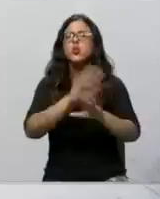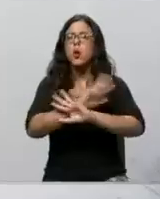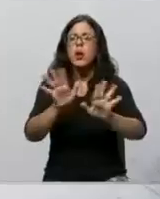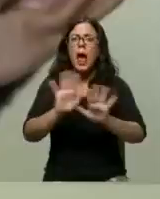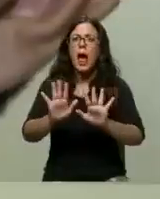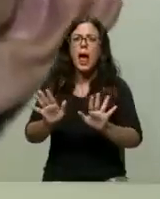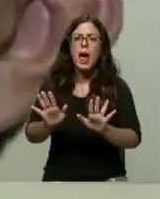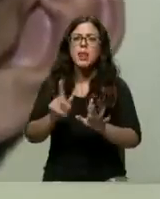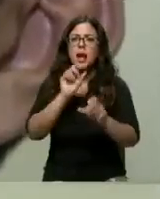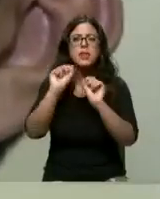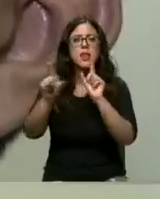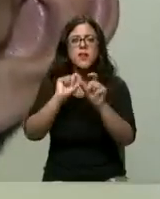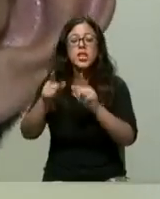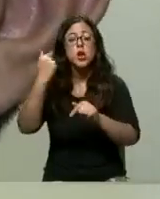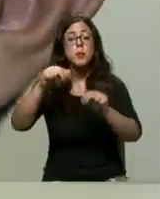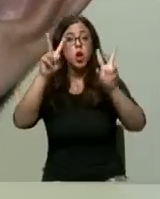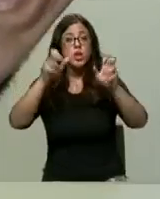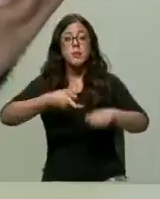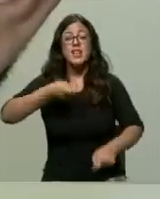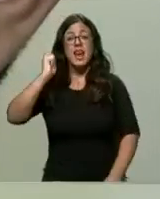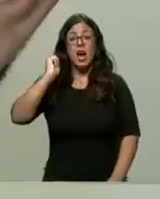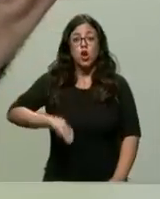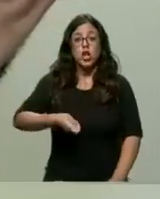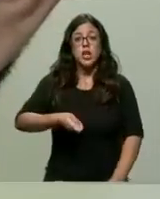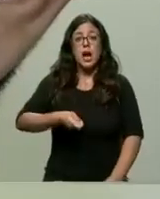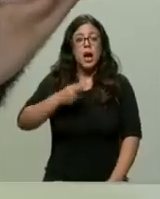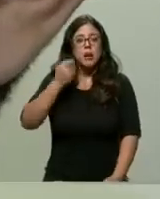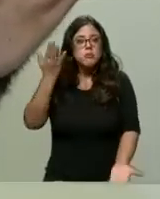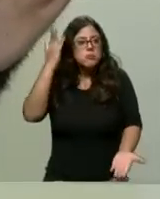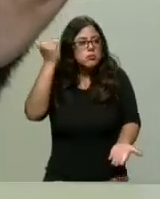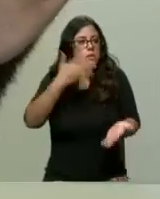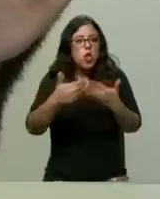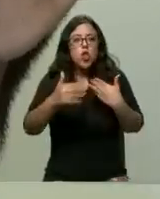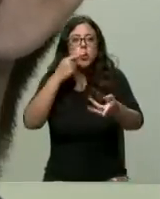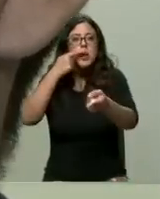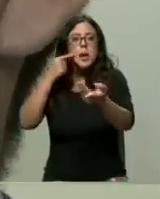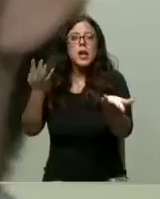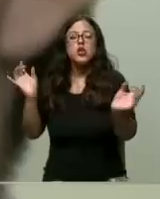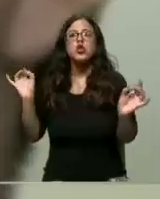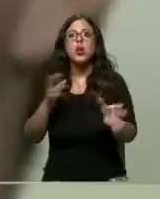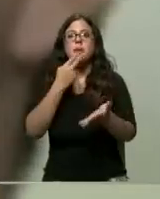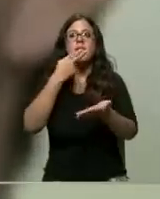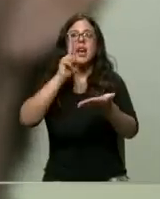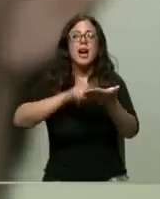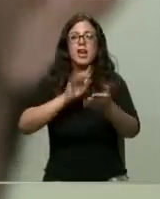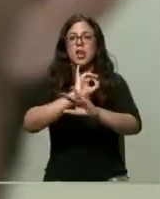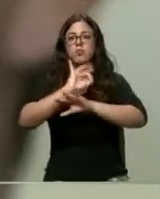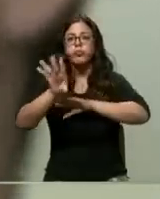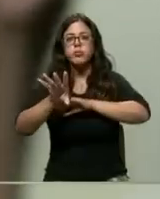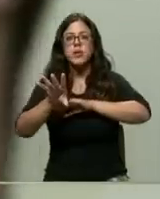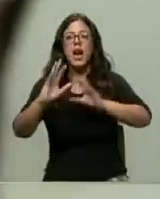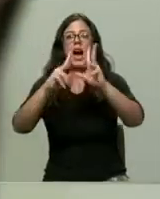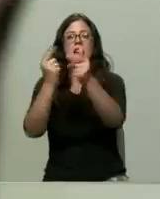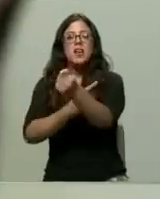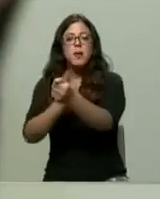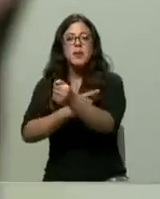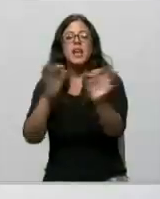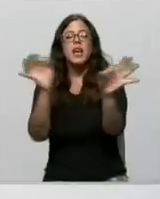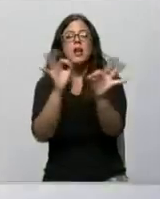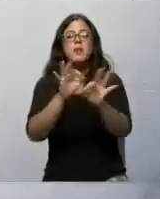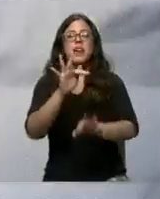esto. Pero tras la condena nunca más se supo de él, salvo la carta que envió a su familia donde les habla de Federico